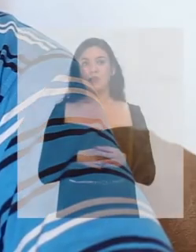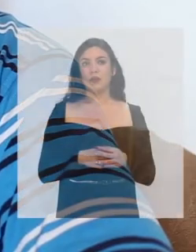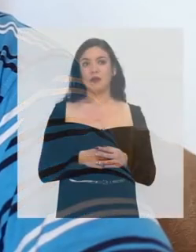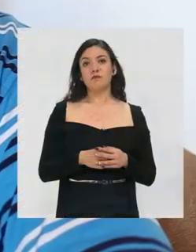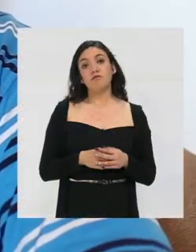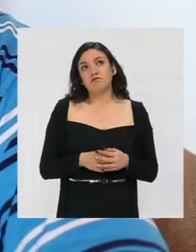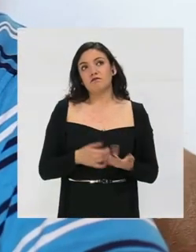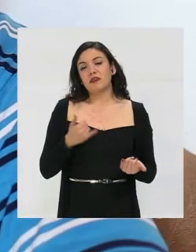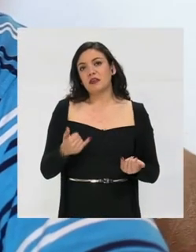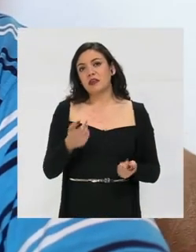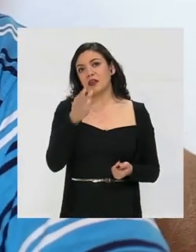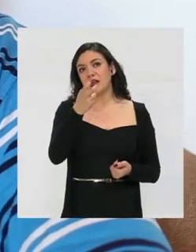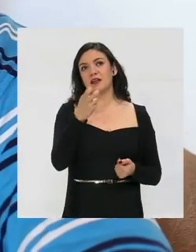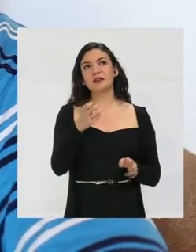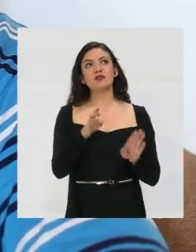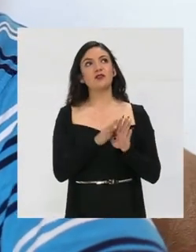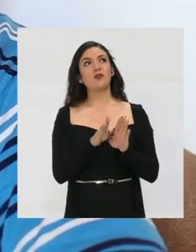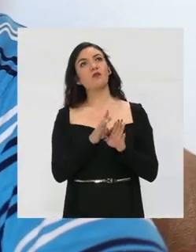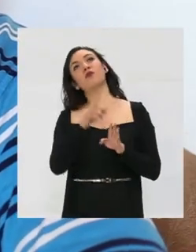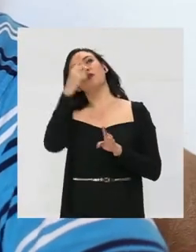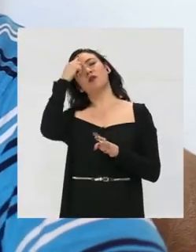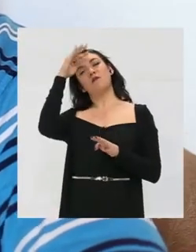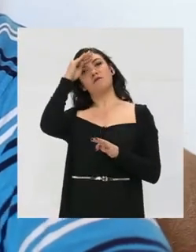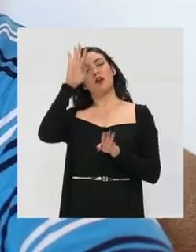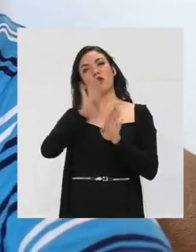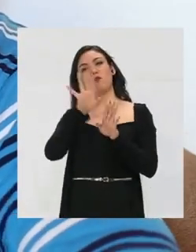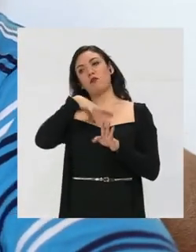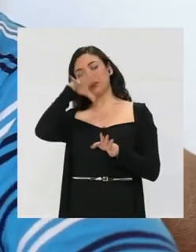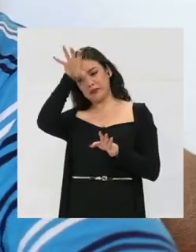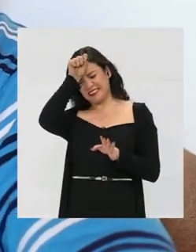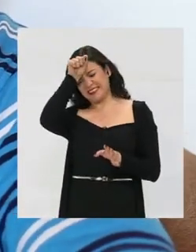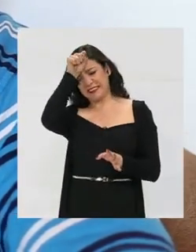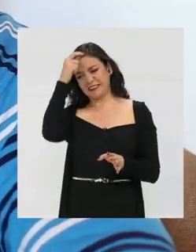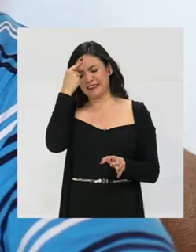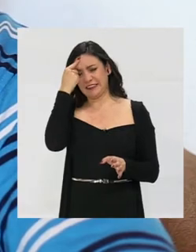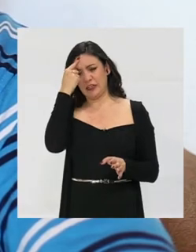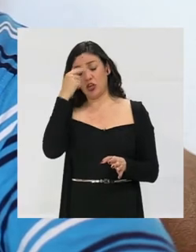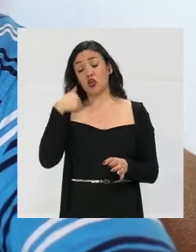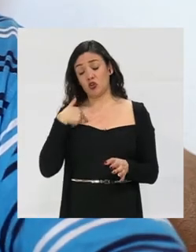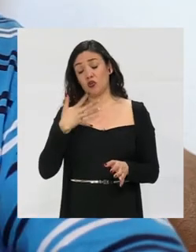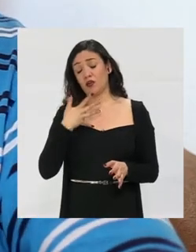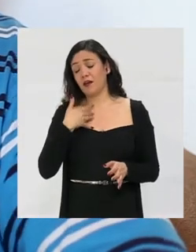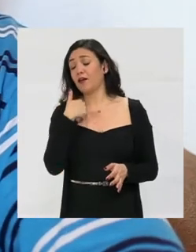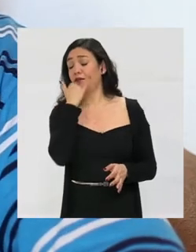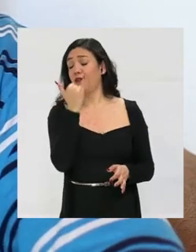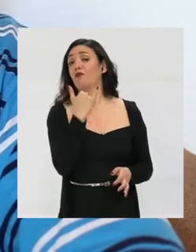Y esa es la etapa que sí tengo muy, muy arraigada, ¿no? Que